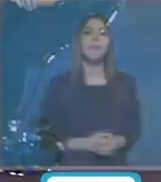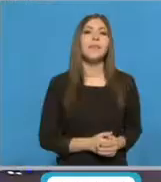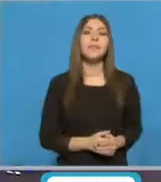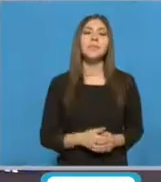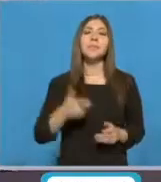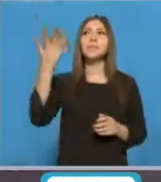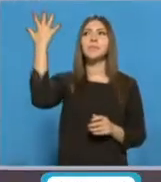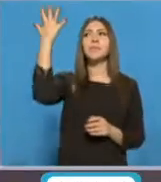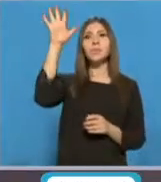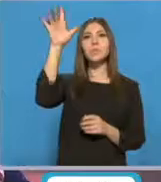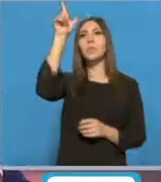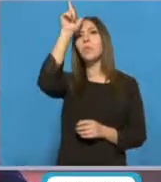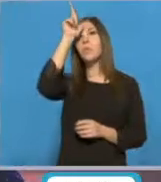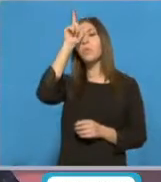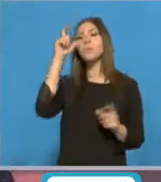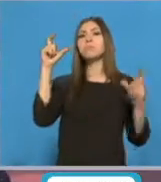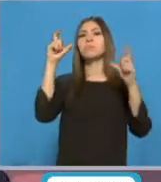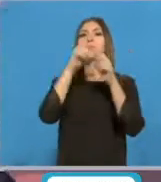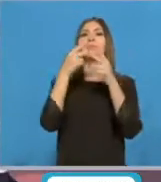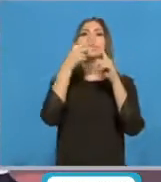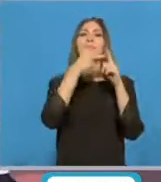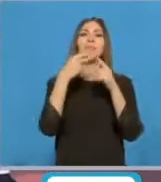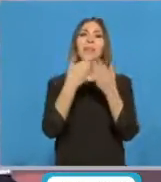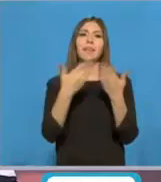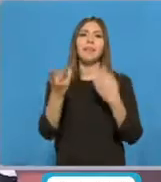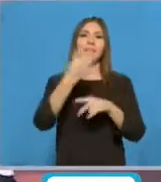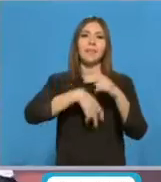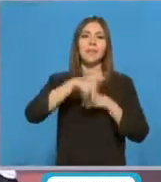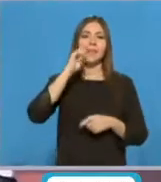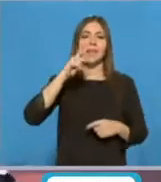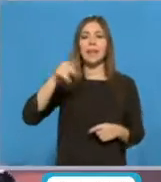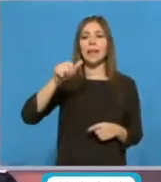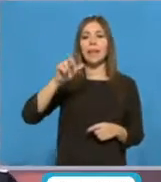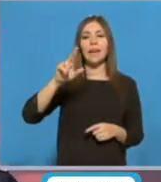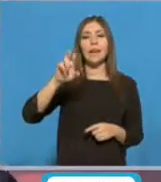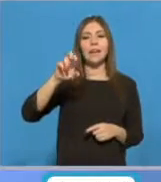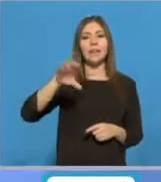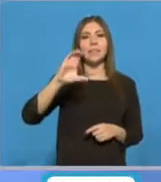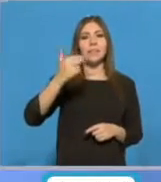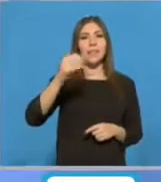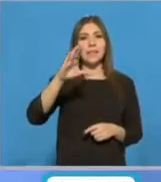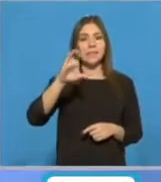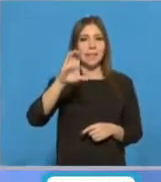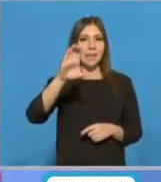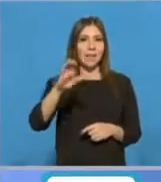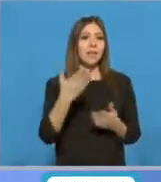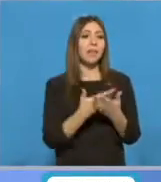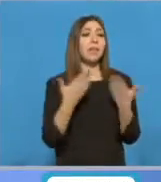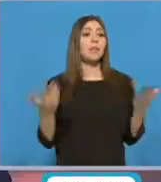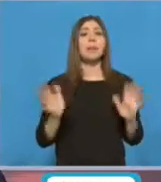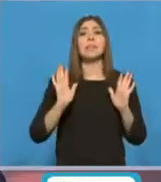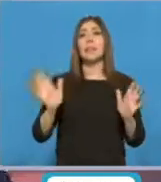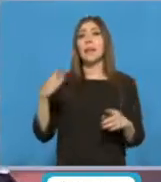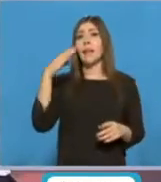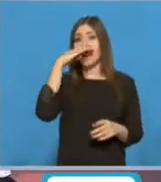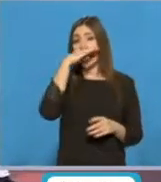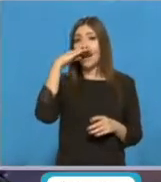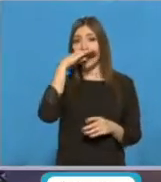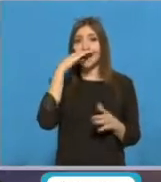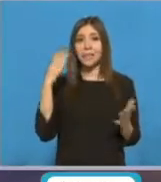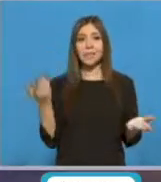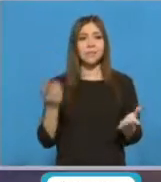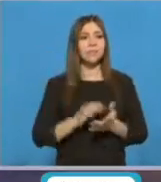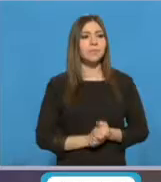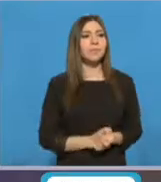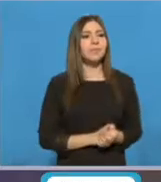el sol, la luna y las estrellas. Y Karen Chasek nos acompaña en el día de hoy aquí. ¡Ay, ¡Y es gratis! Sí, gratis.